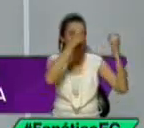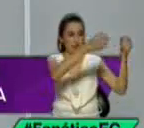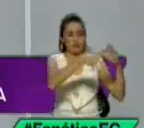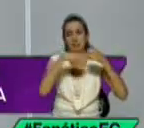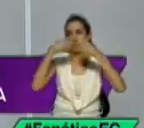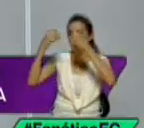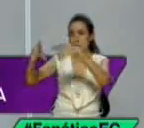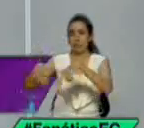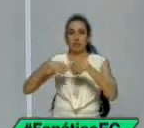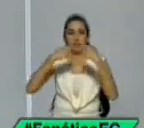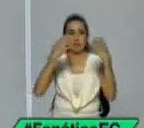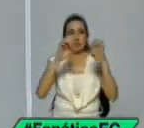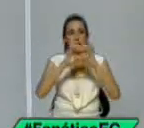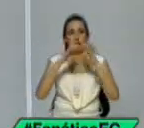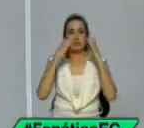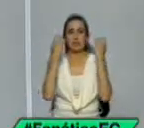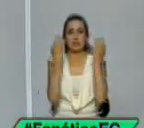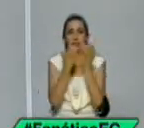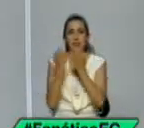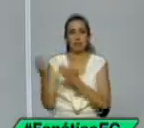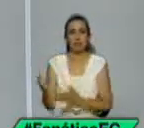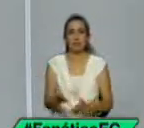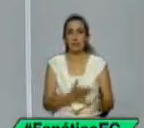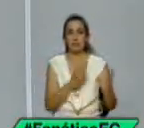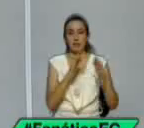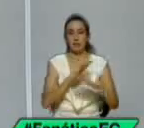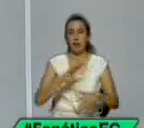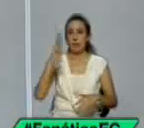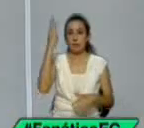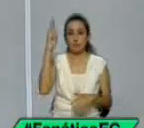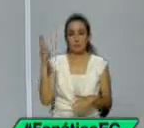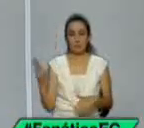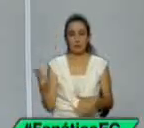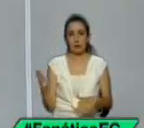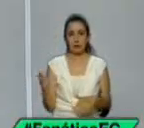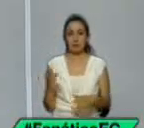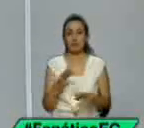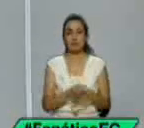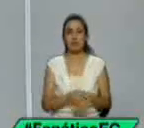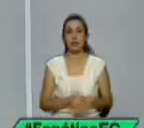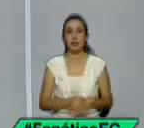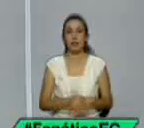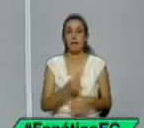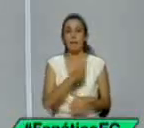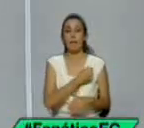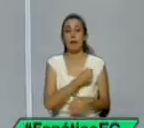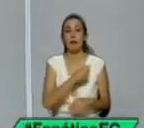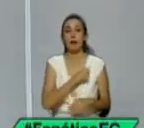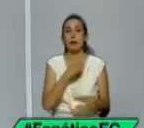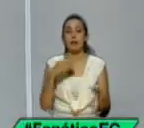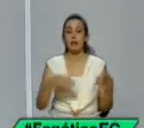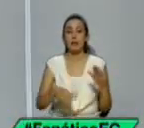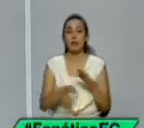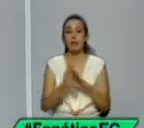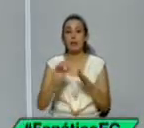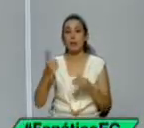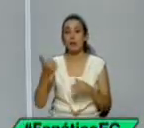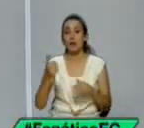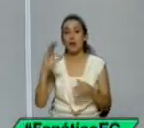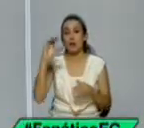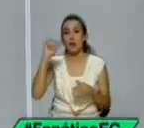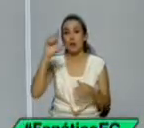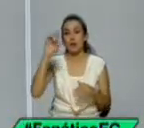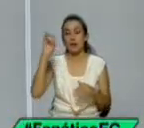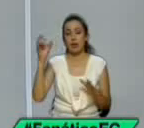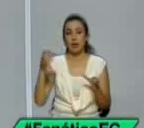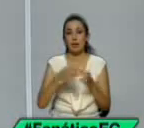en el Estadio San Januario, allá en territorio brasileño, en Río de Janeiro concretamente. Liga va a jugar con el Deportivo Cali el 22 de agosto,